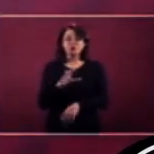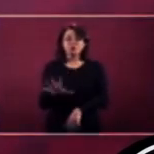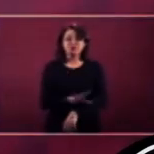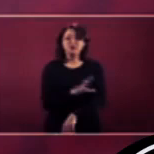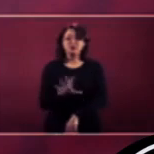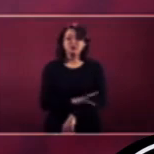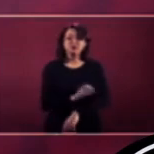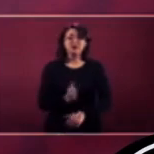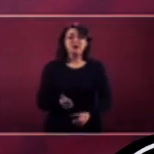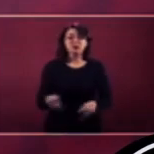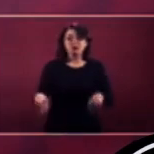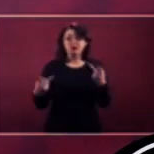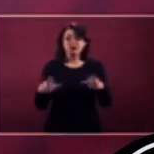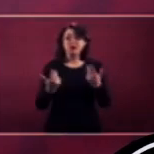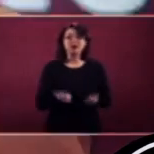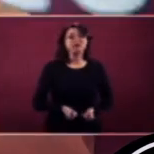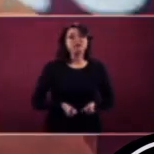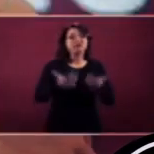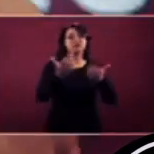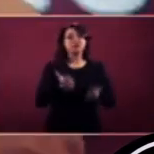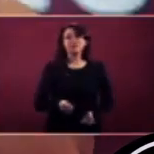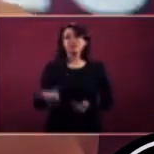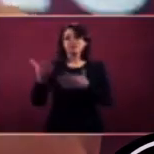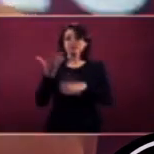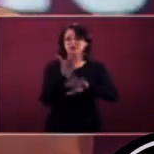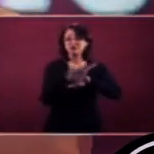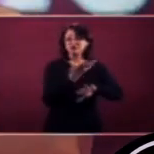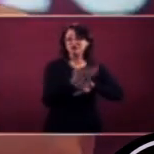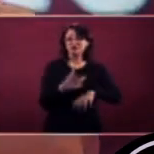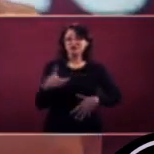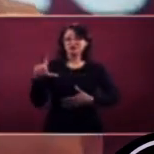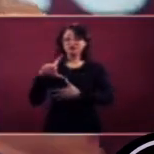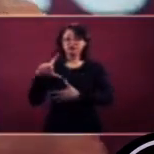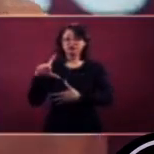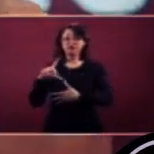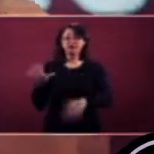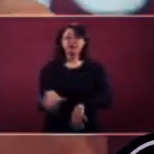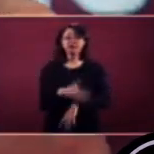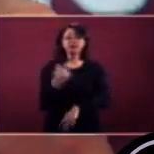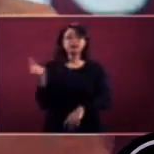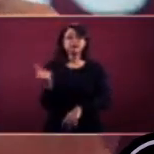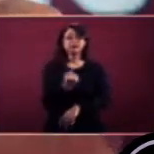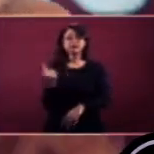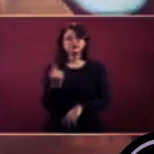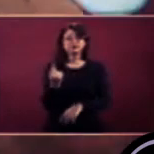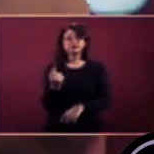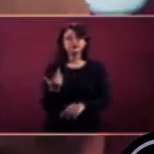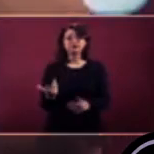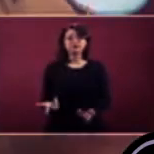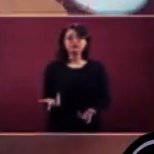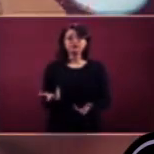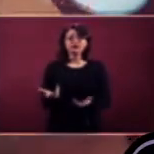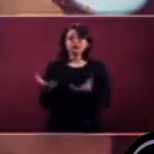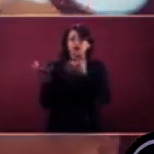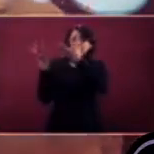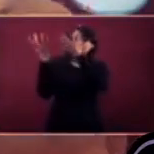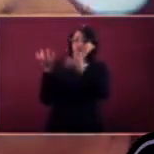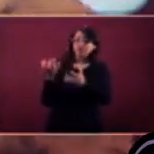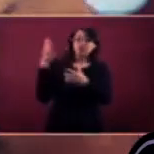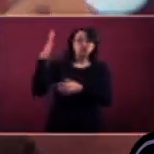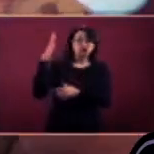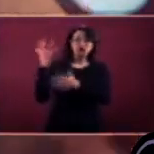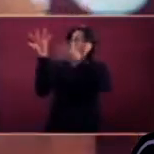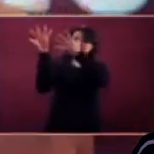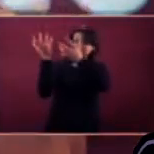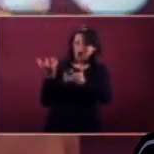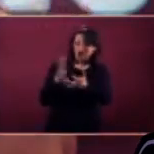a Estados Unidos y el resto de América Latina, porque en América Latina las dos regiones más ricas para captar energía